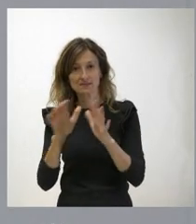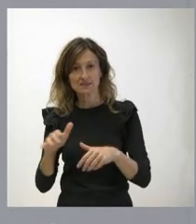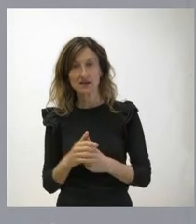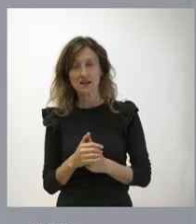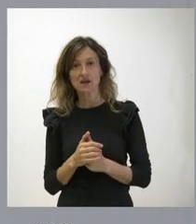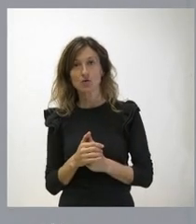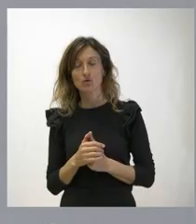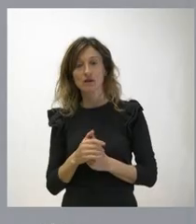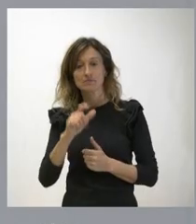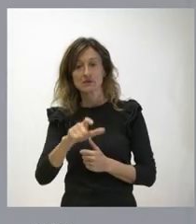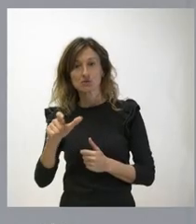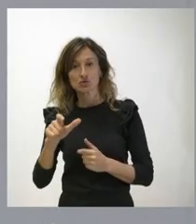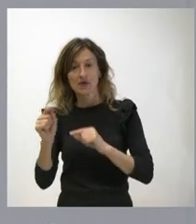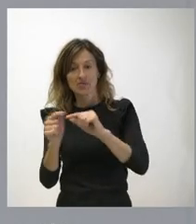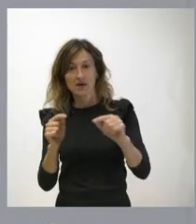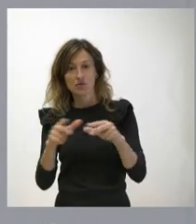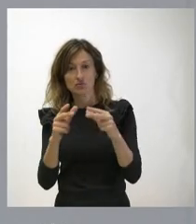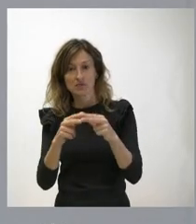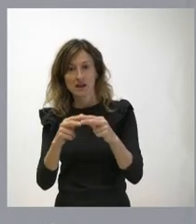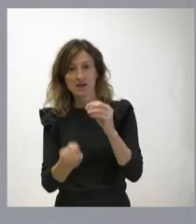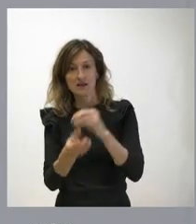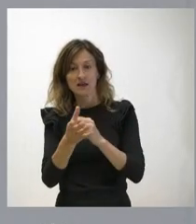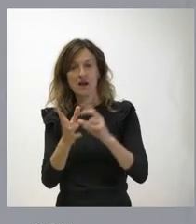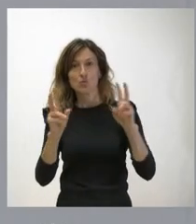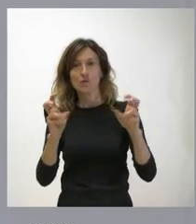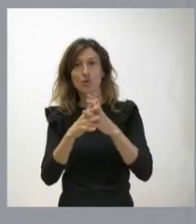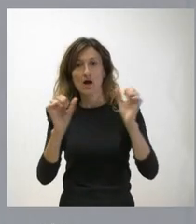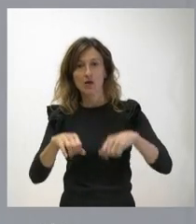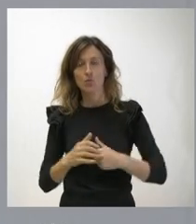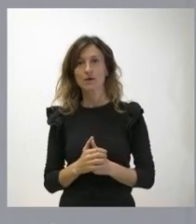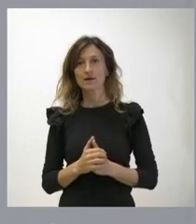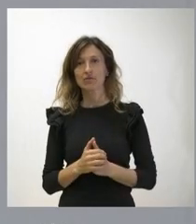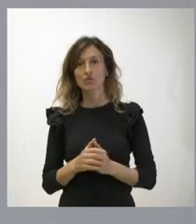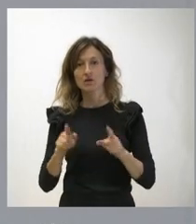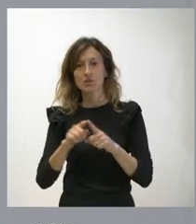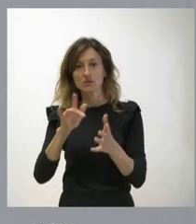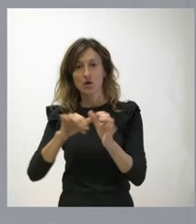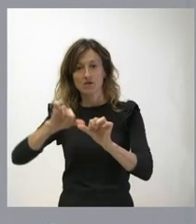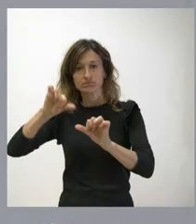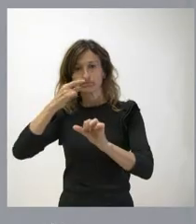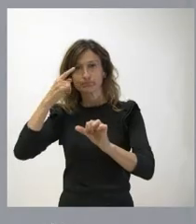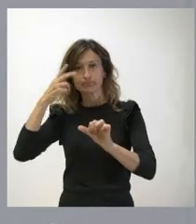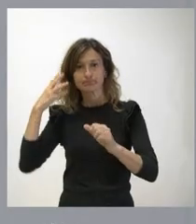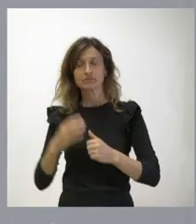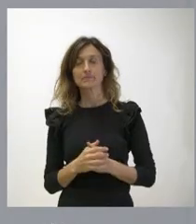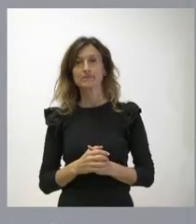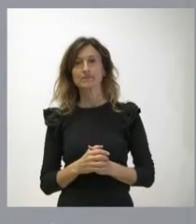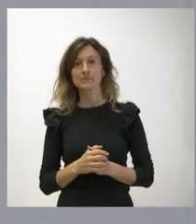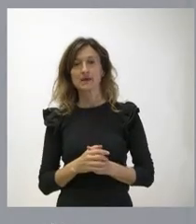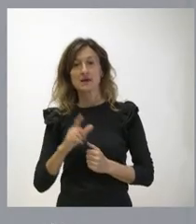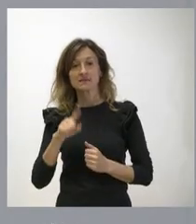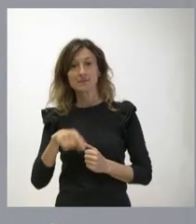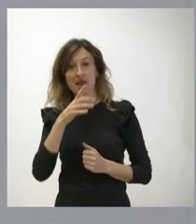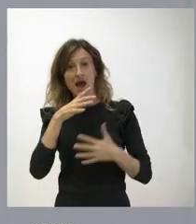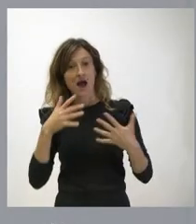los agentes del diálogo social nuevos acuerdos del diálogo social como ha venido haciendo en los últimos años como hace en este momento